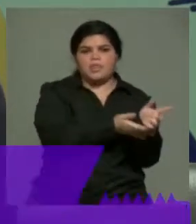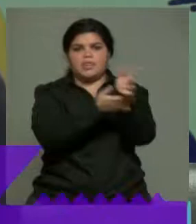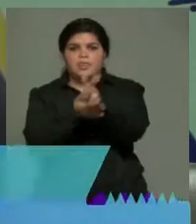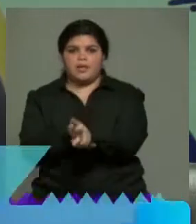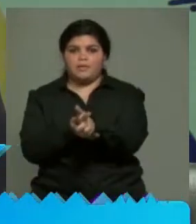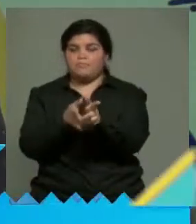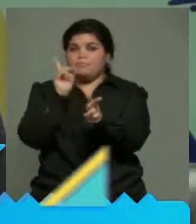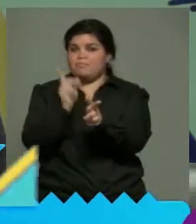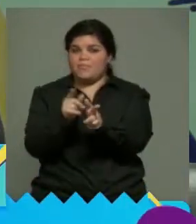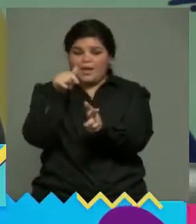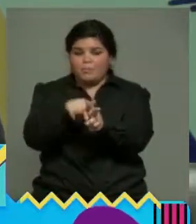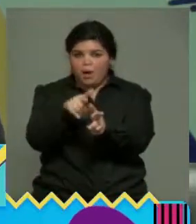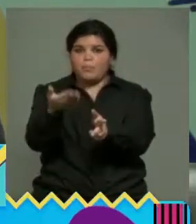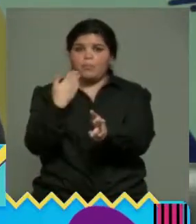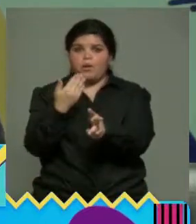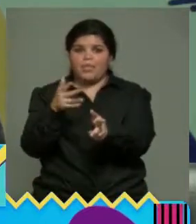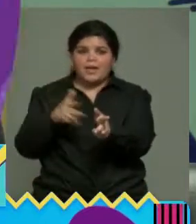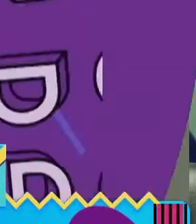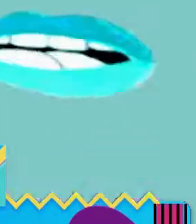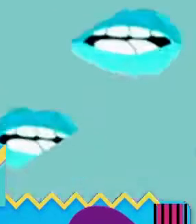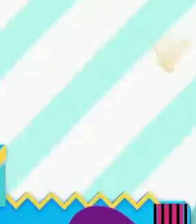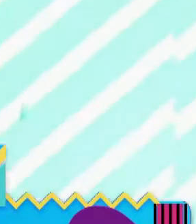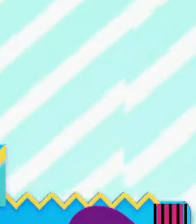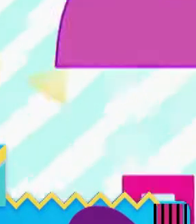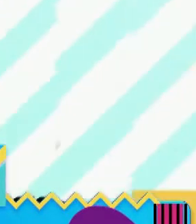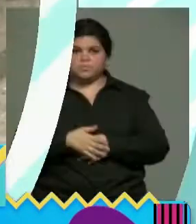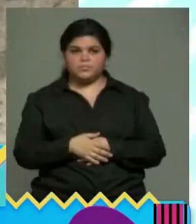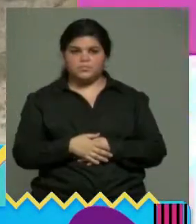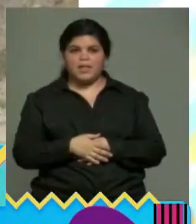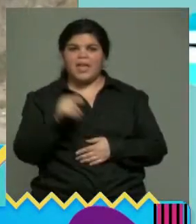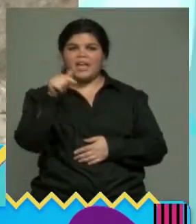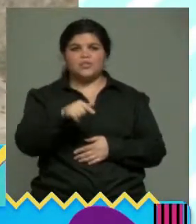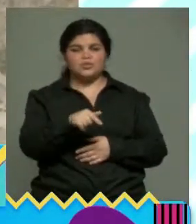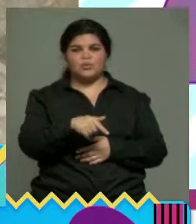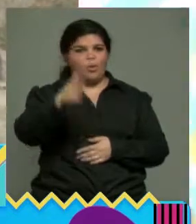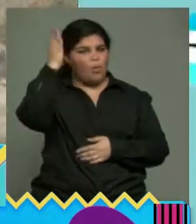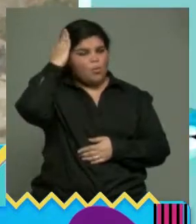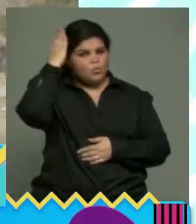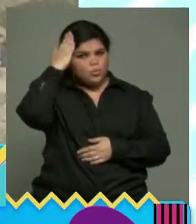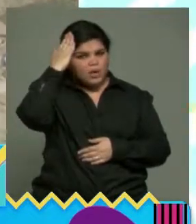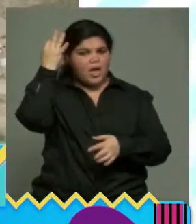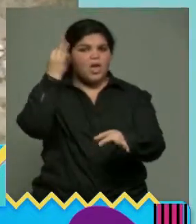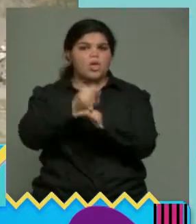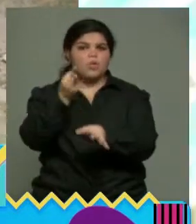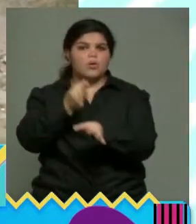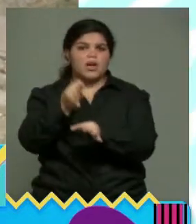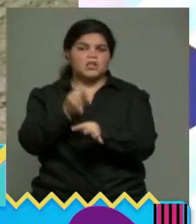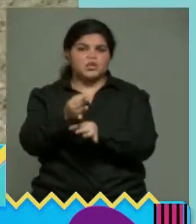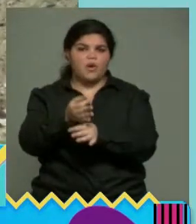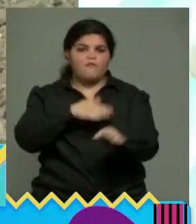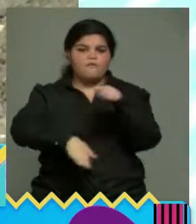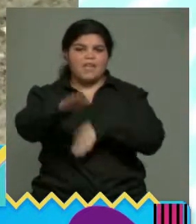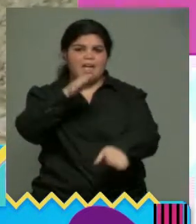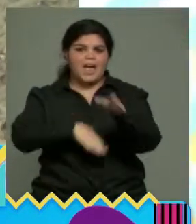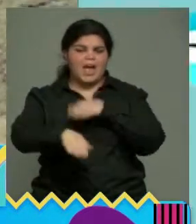veces, pero o sea, hay una pérdida de la cultura y de la educación vial en muchos aspectos. Yo creo que